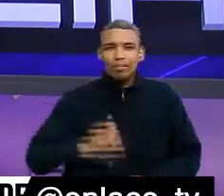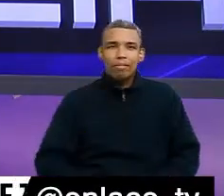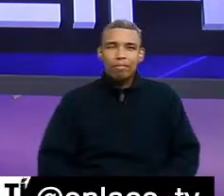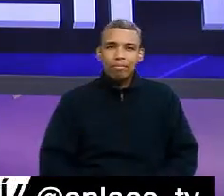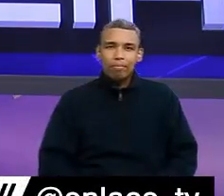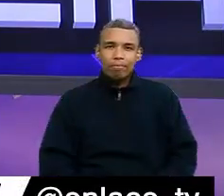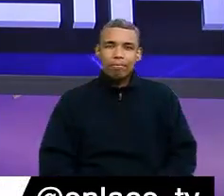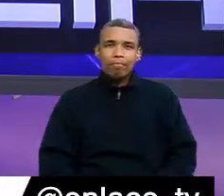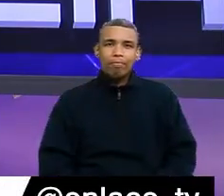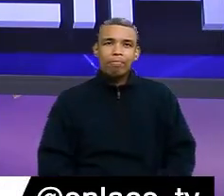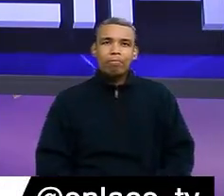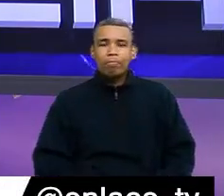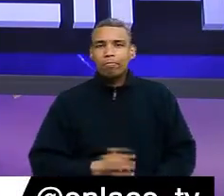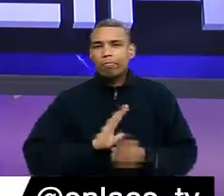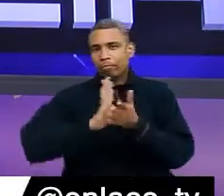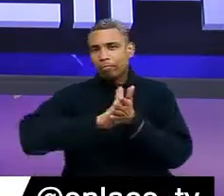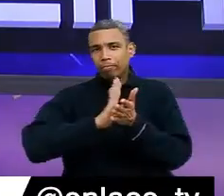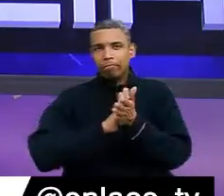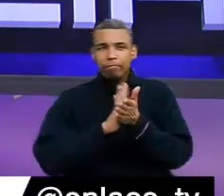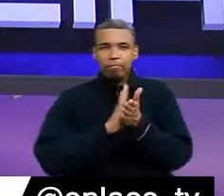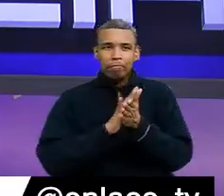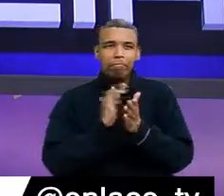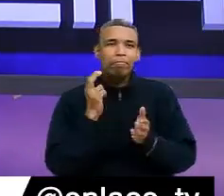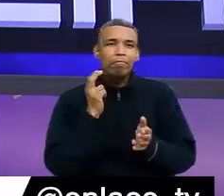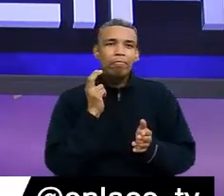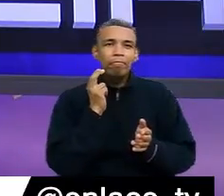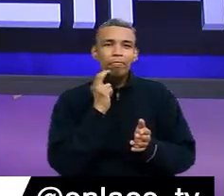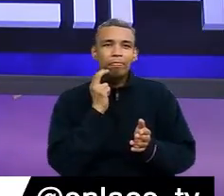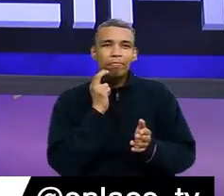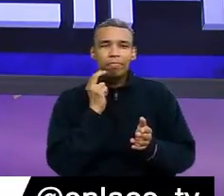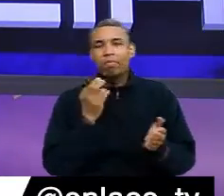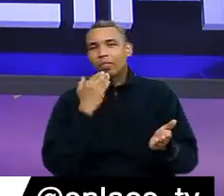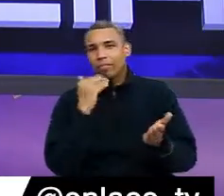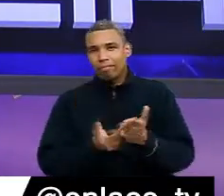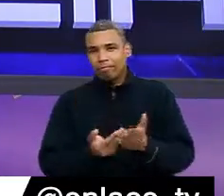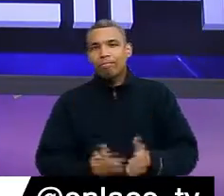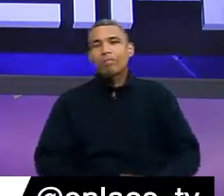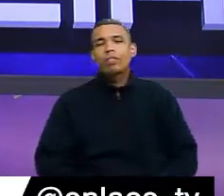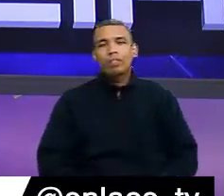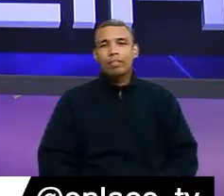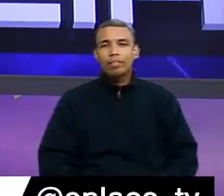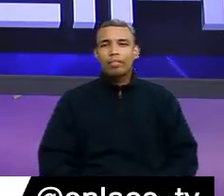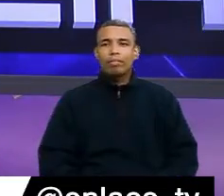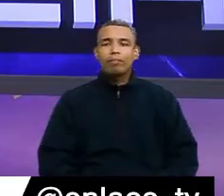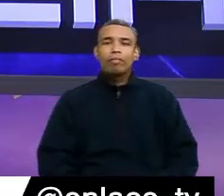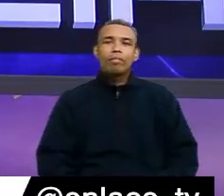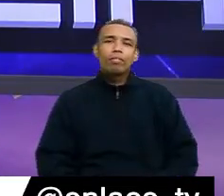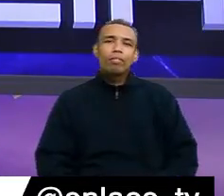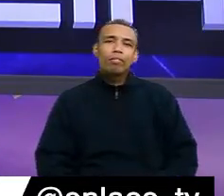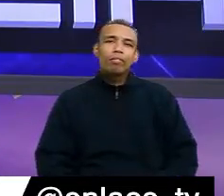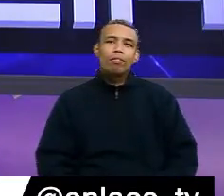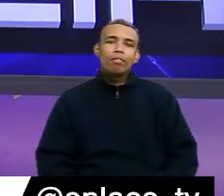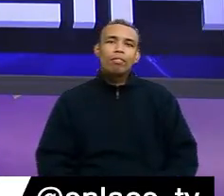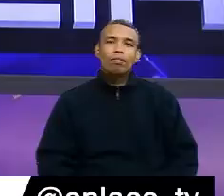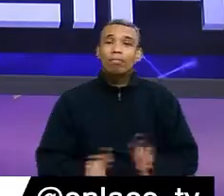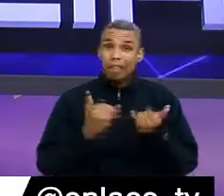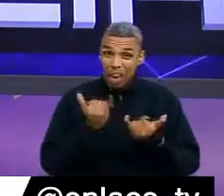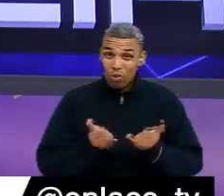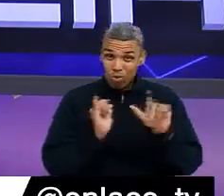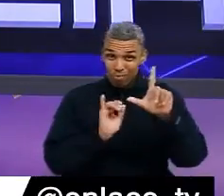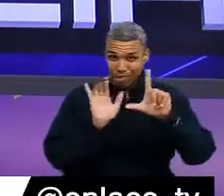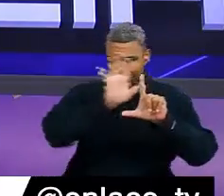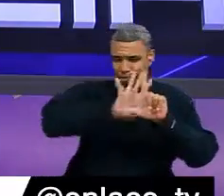Excelente y completo informe que nos entrega desde las vías, realizado durante el día de hoy, de nuestra periodista Neila Cosio. Y a continuación, en Imágenes y